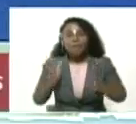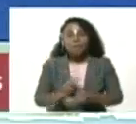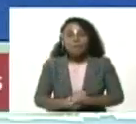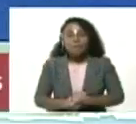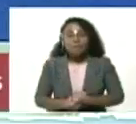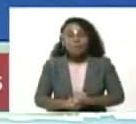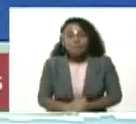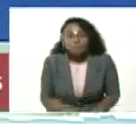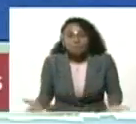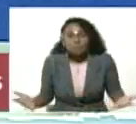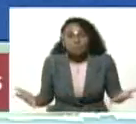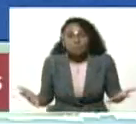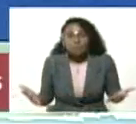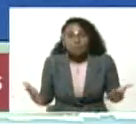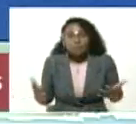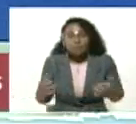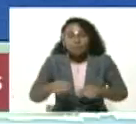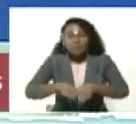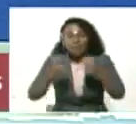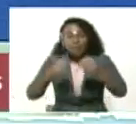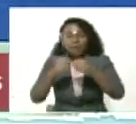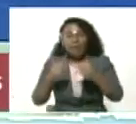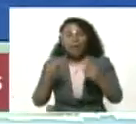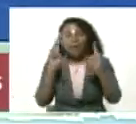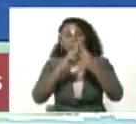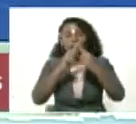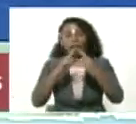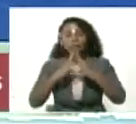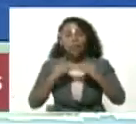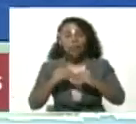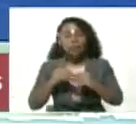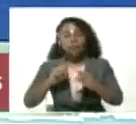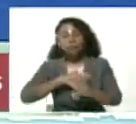y destructivo que conozca toda nuestra